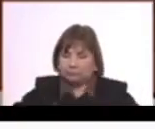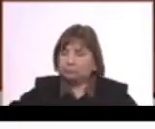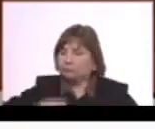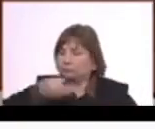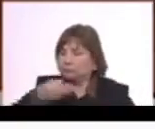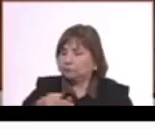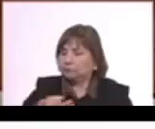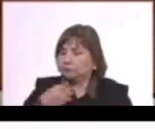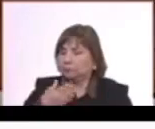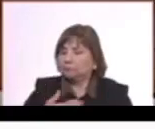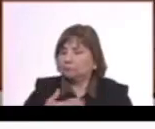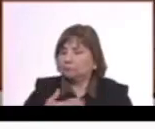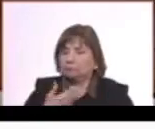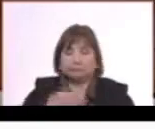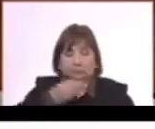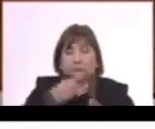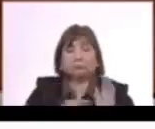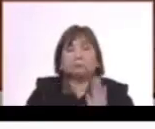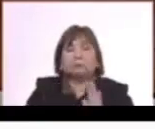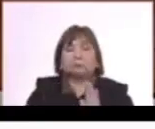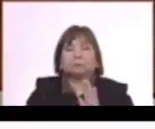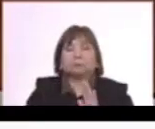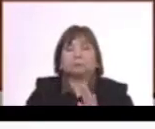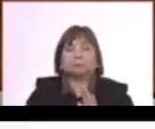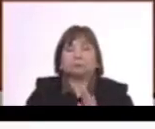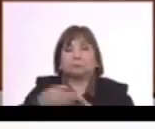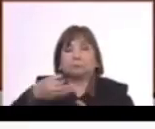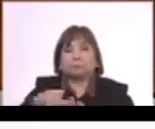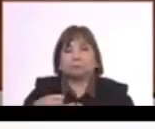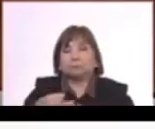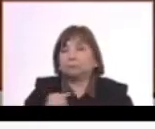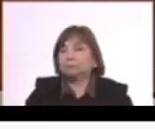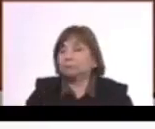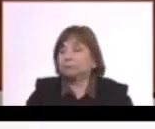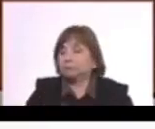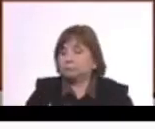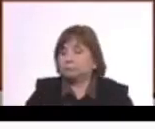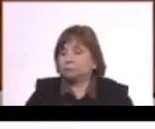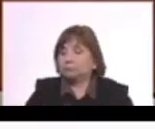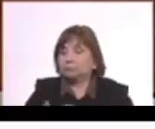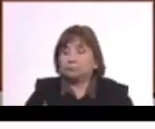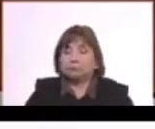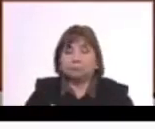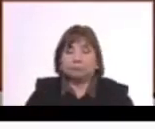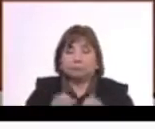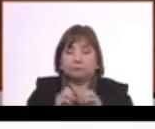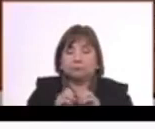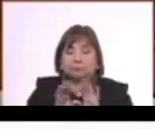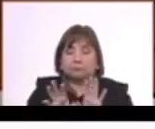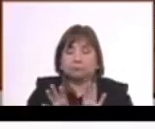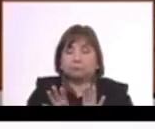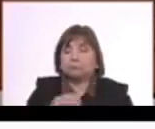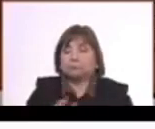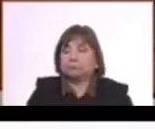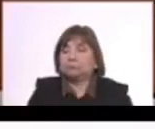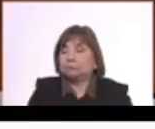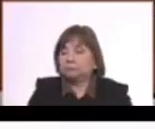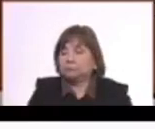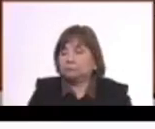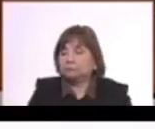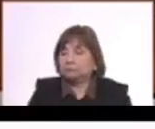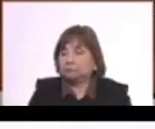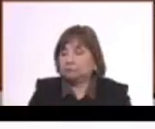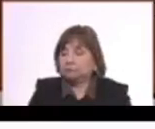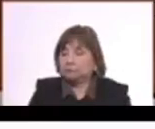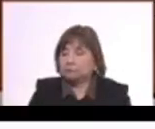unánime, es una muestra, en verdad, de transparencia y de actitud